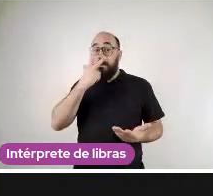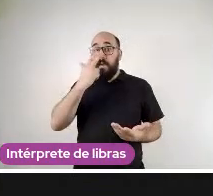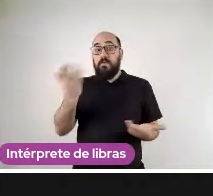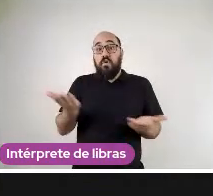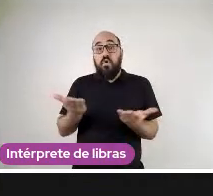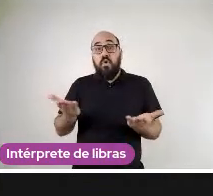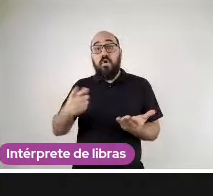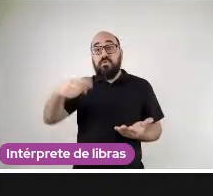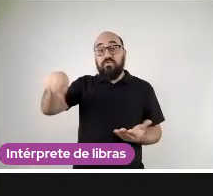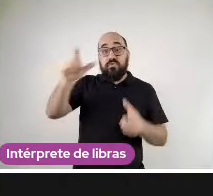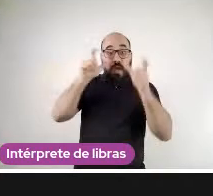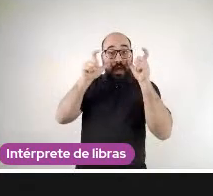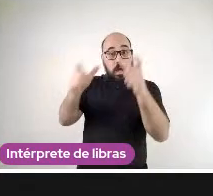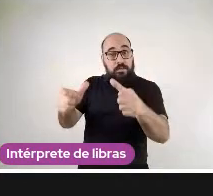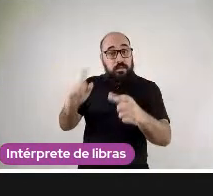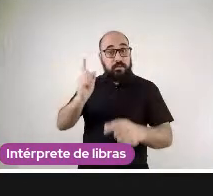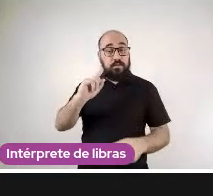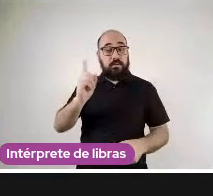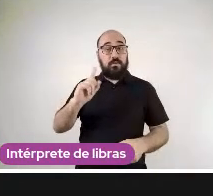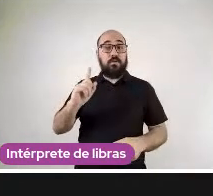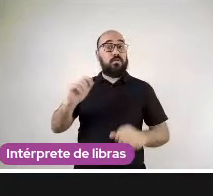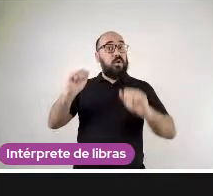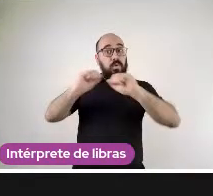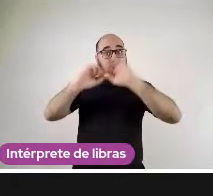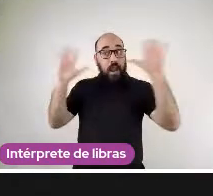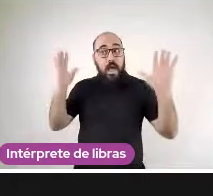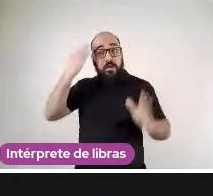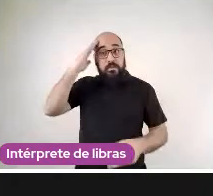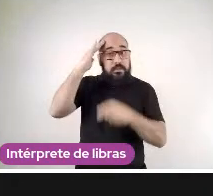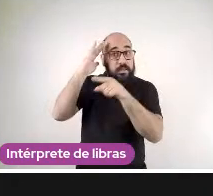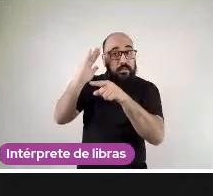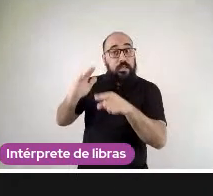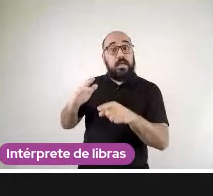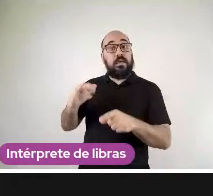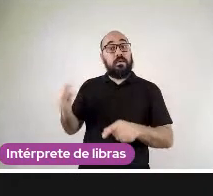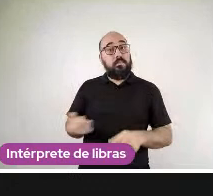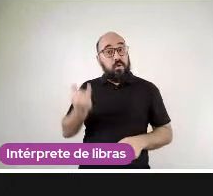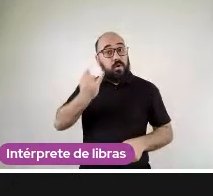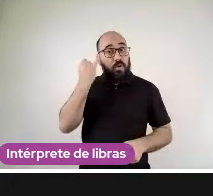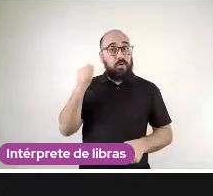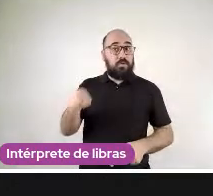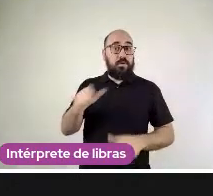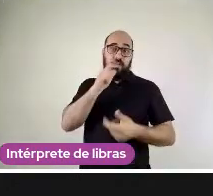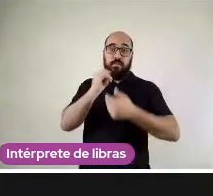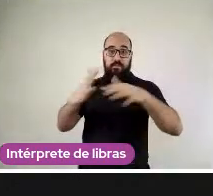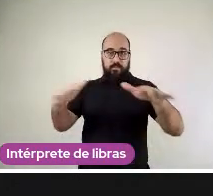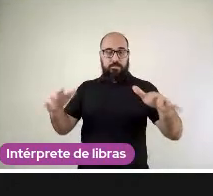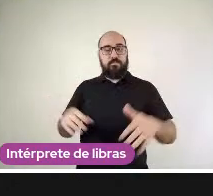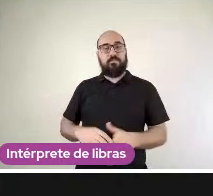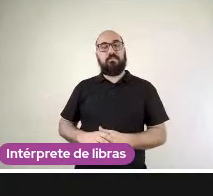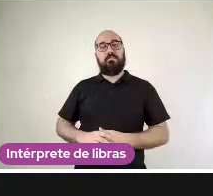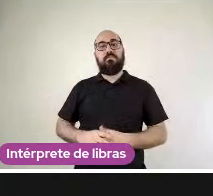nuestro modo de interactuar con el océano y protegerlo. Si no tenemos un océano sano,